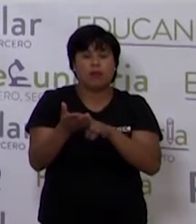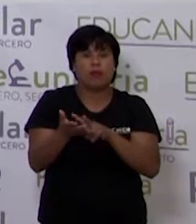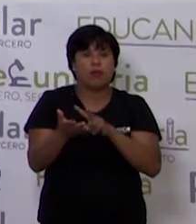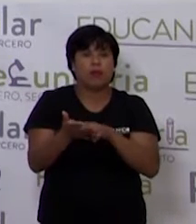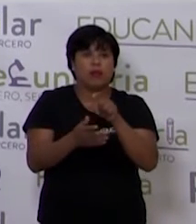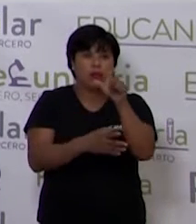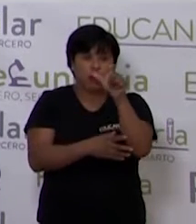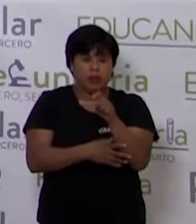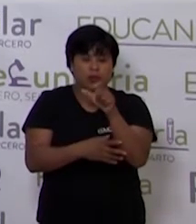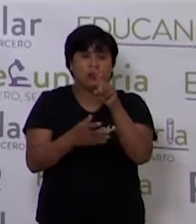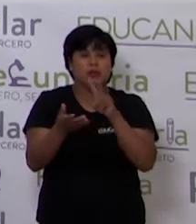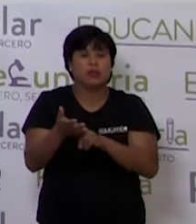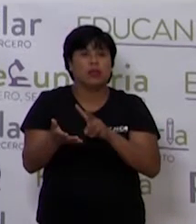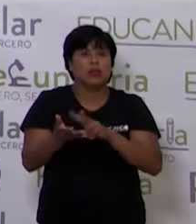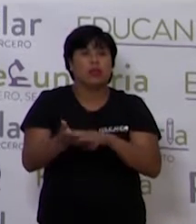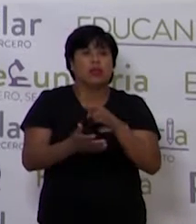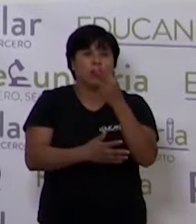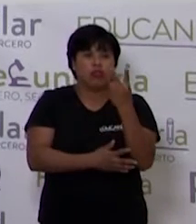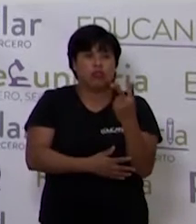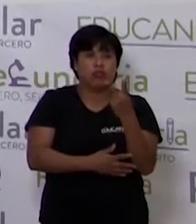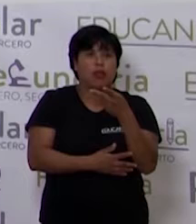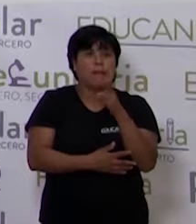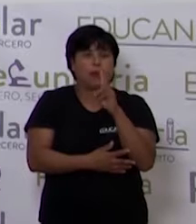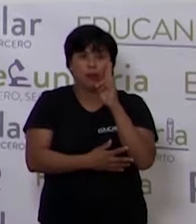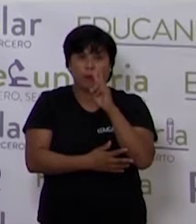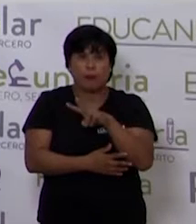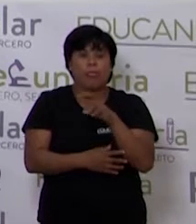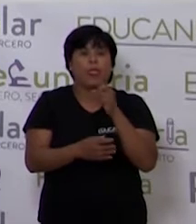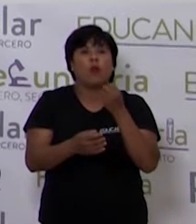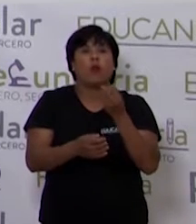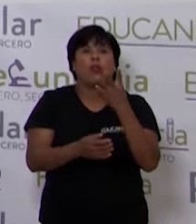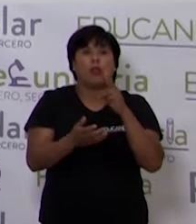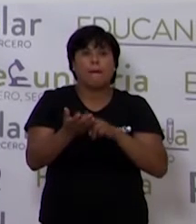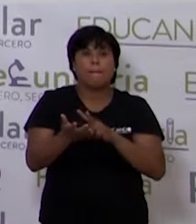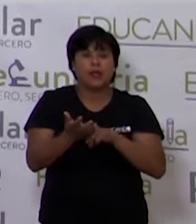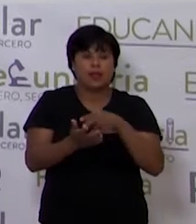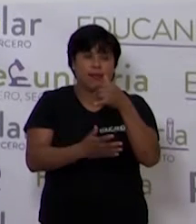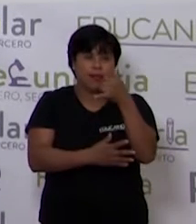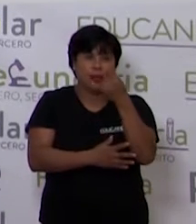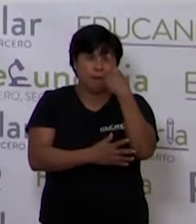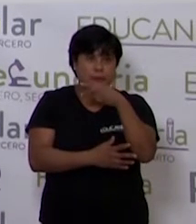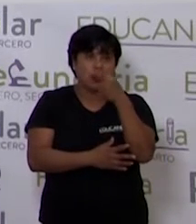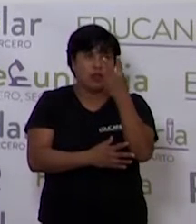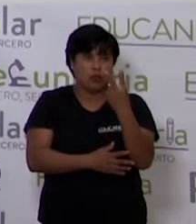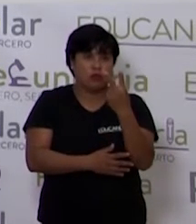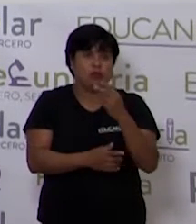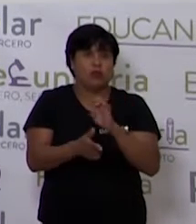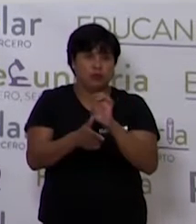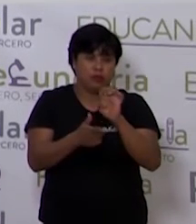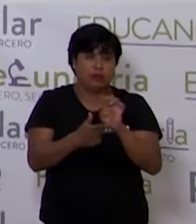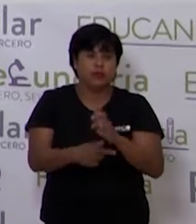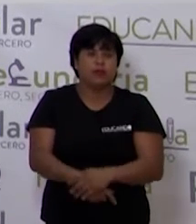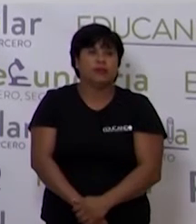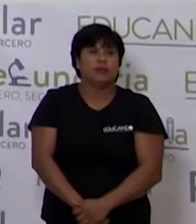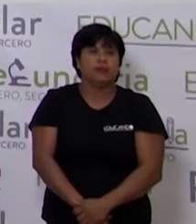que x vale 2. Veamos cuánto vale y para 2 entonces.